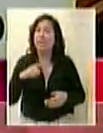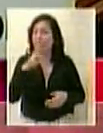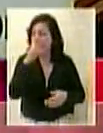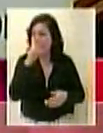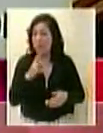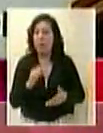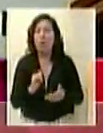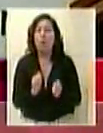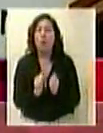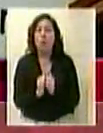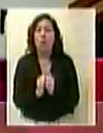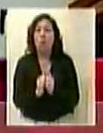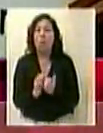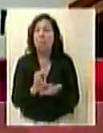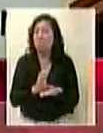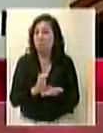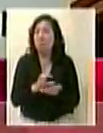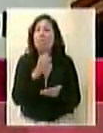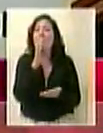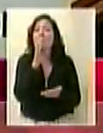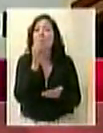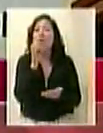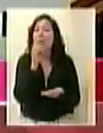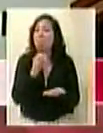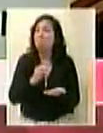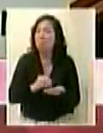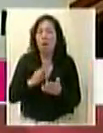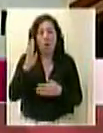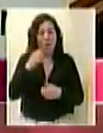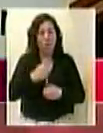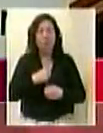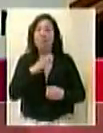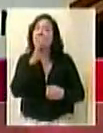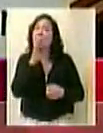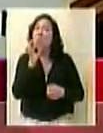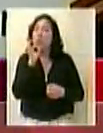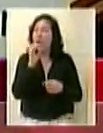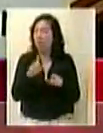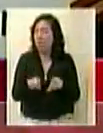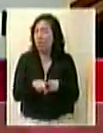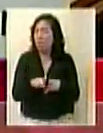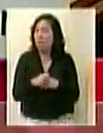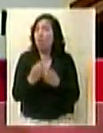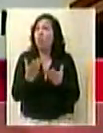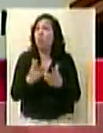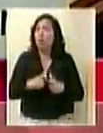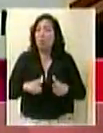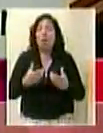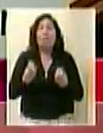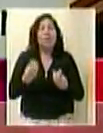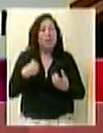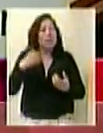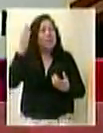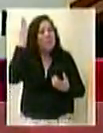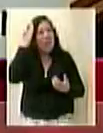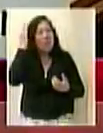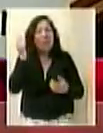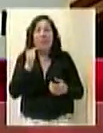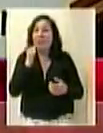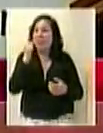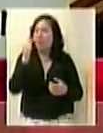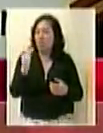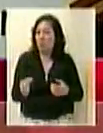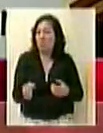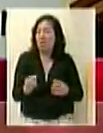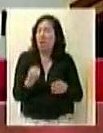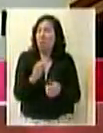Perú centros de emergencia mujer, más comisarías de mujeres y también albergues. Porque sabemos que la mujer que denuncia